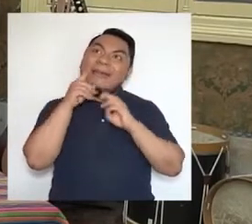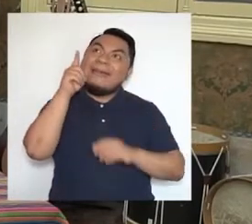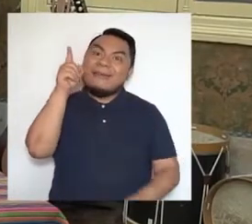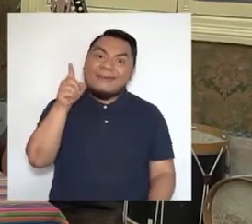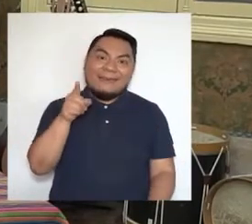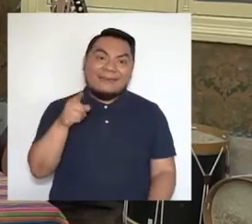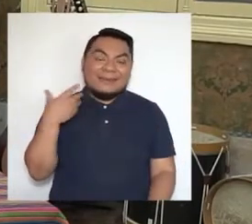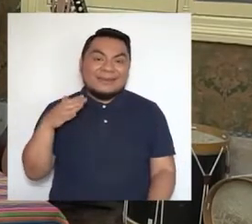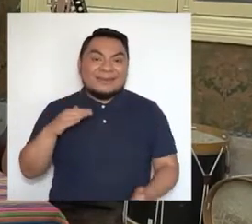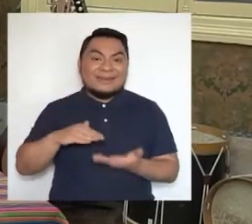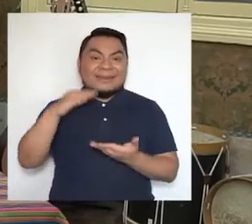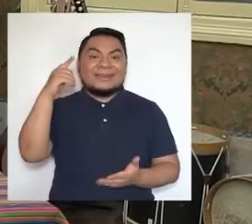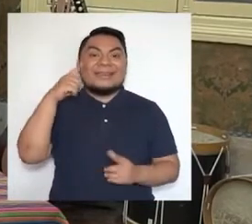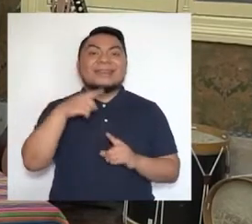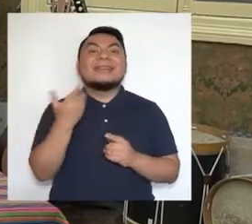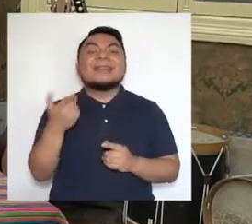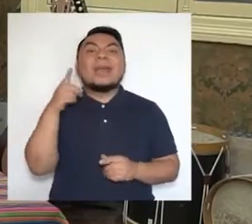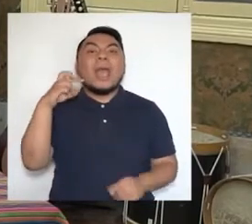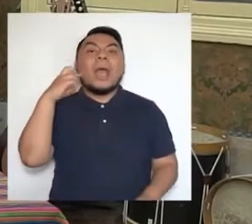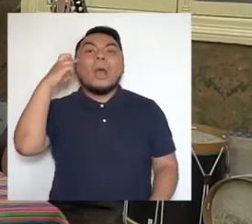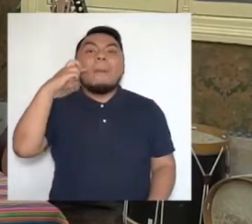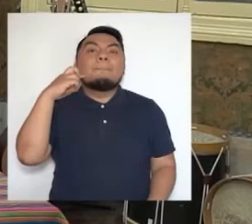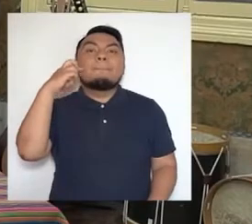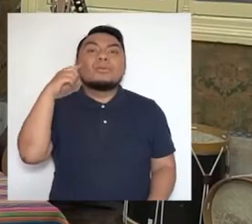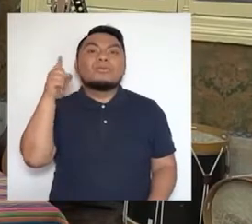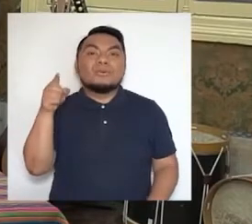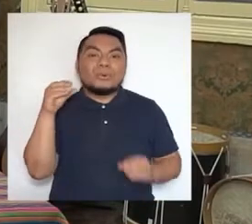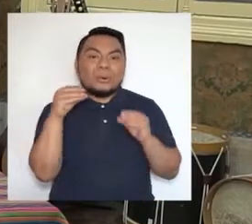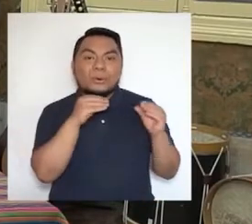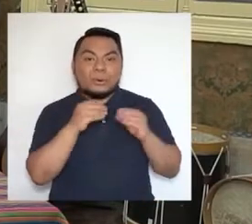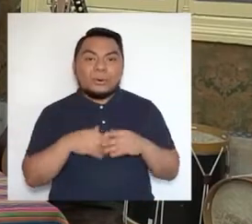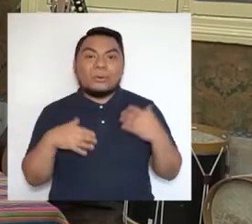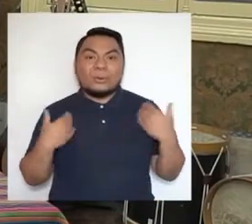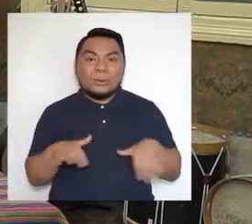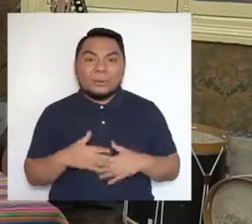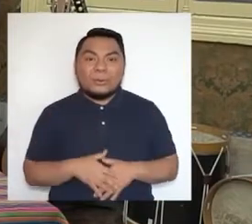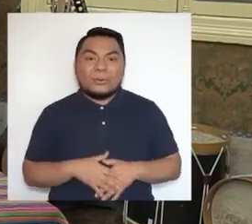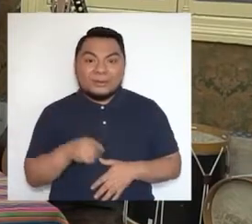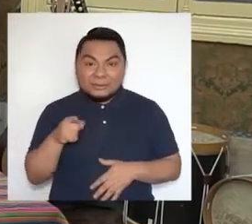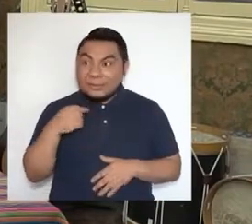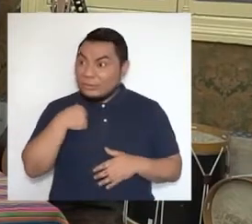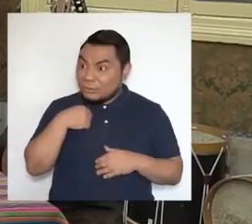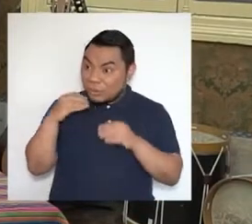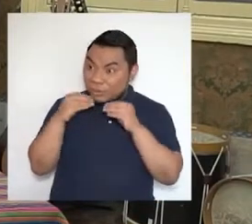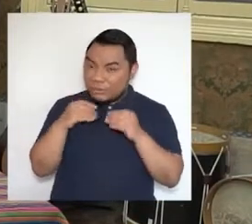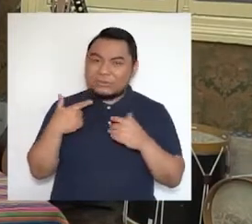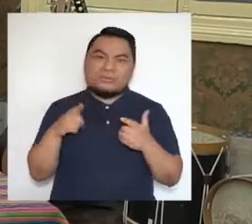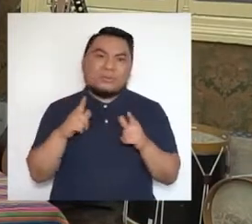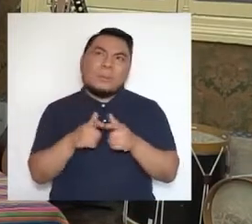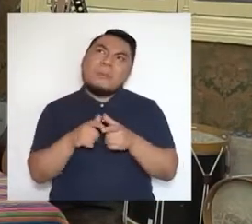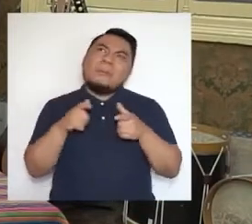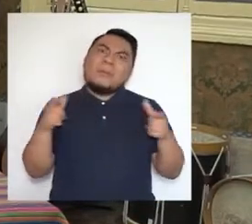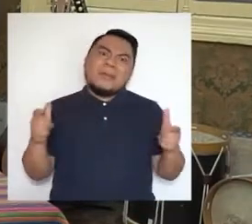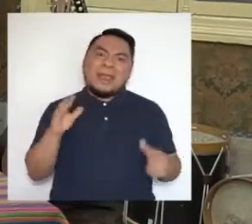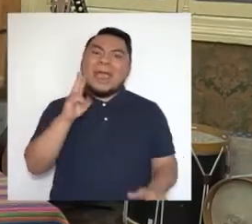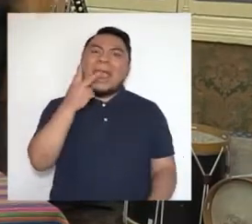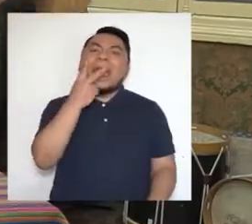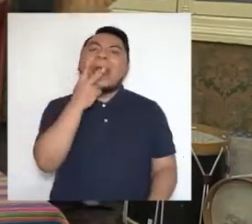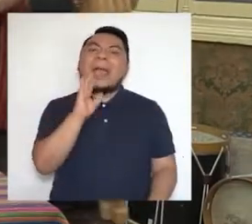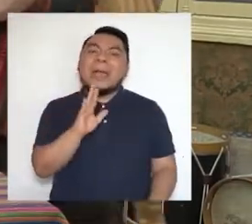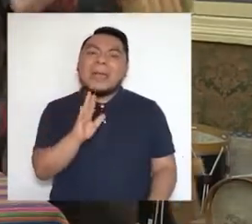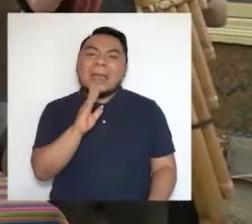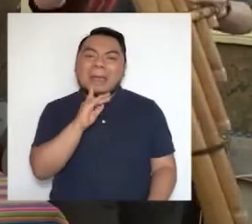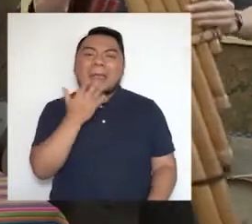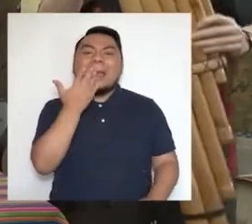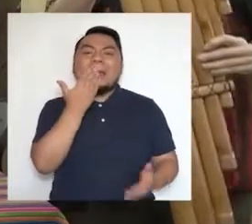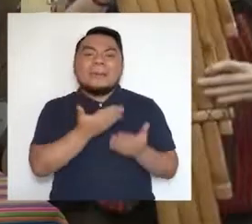Estos son los toyo, se tocan en Puno. ¿Yo? ¿Tocar? No sé, yo creo que son muy grandes. A ver si puedo tocarlos. A ver,